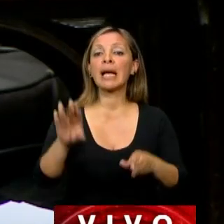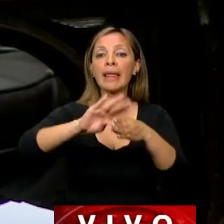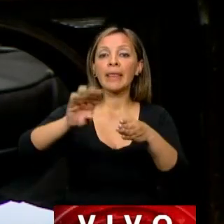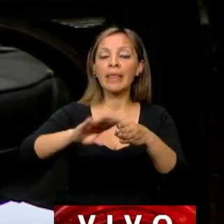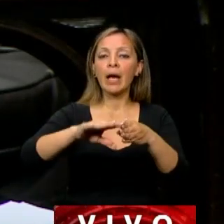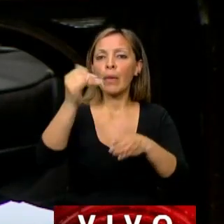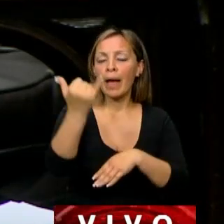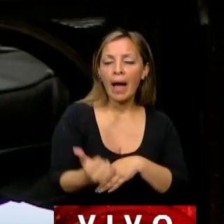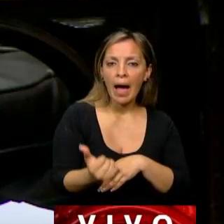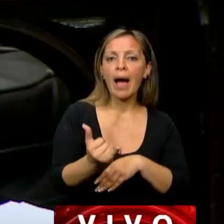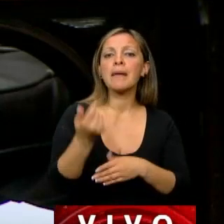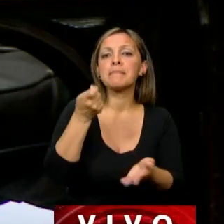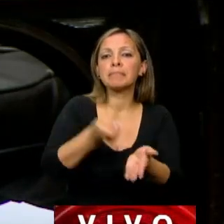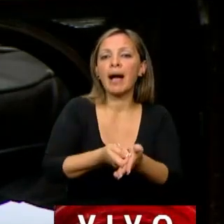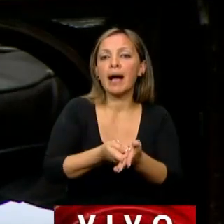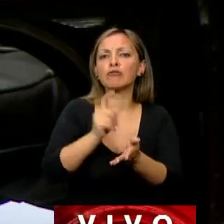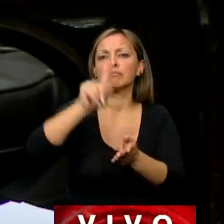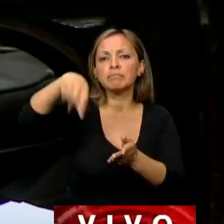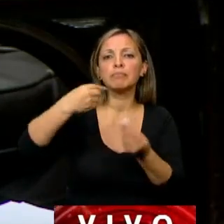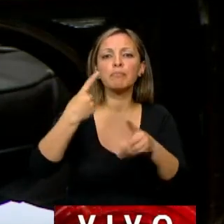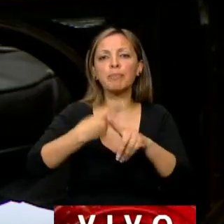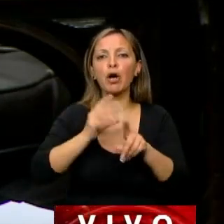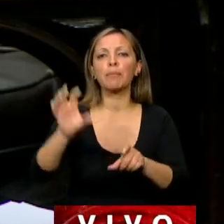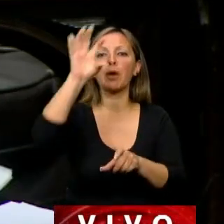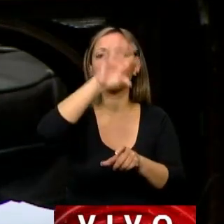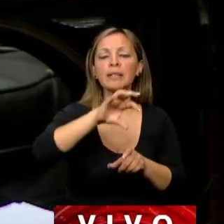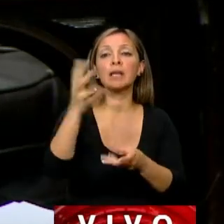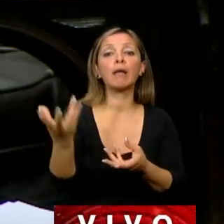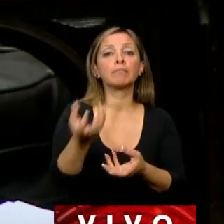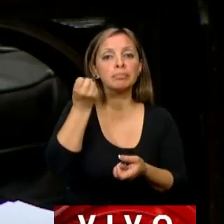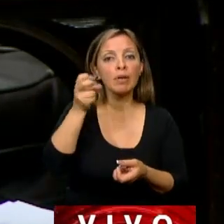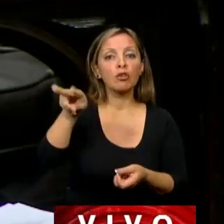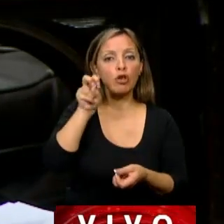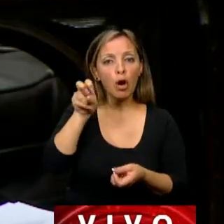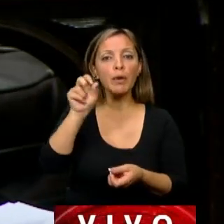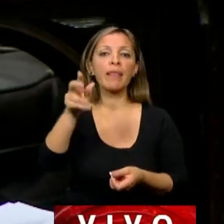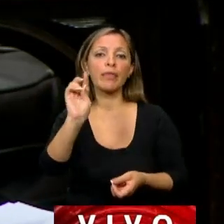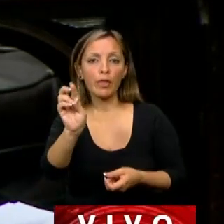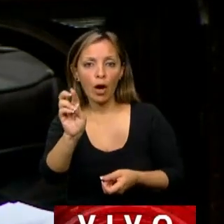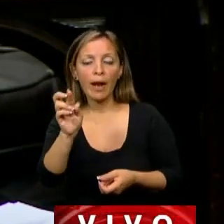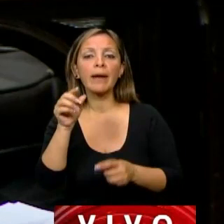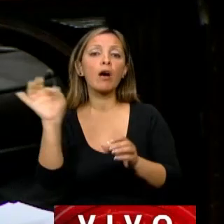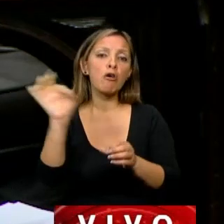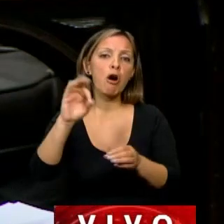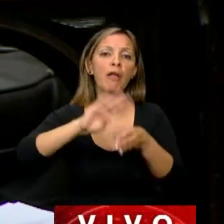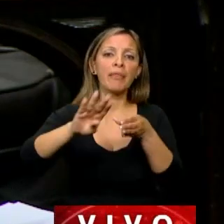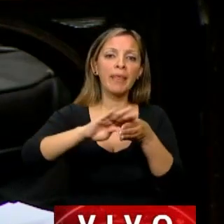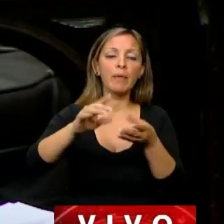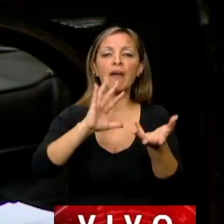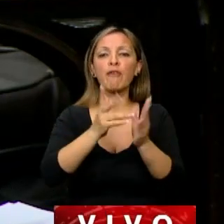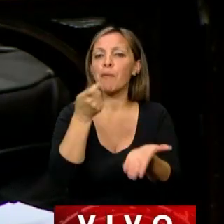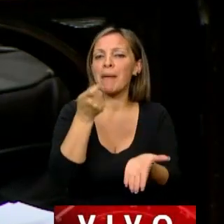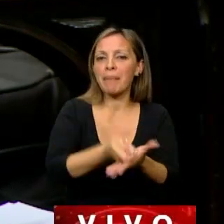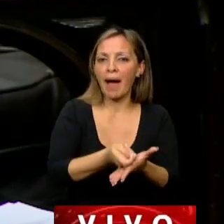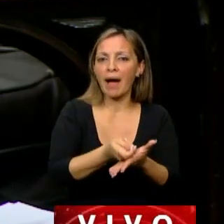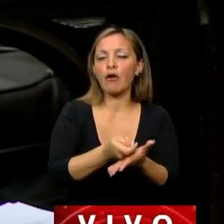como garantía o repago recursos de origen provincial percibidos en moneda extranjera endeudamiento que tengan como manera de pago de sus